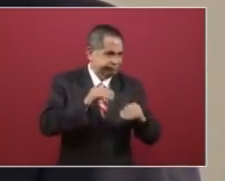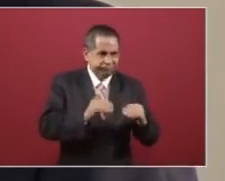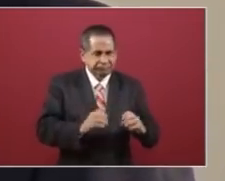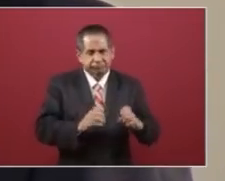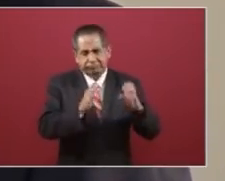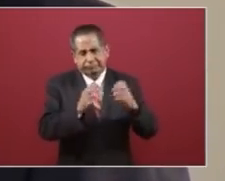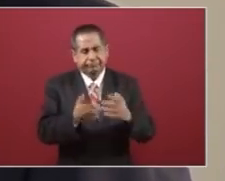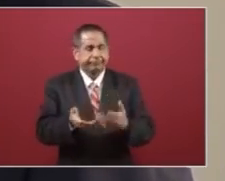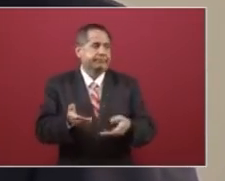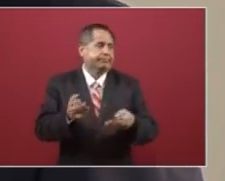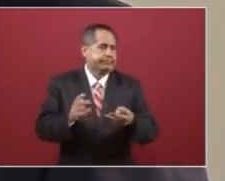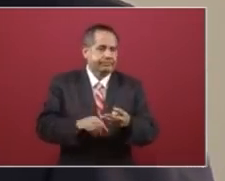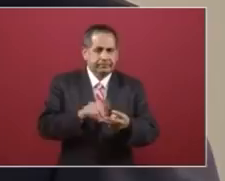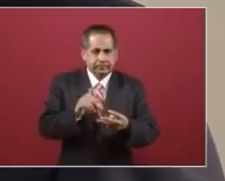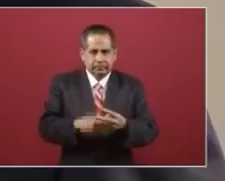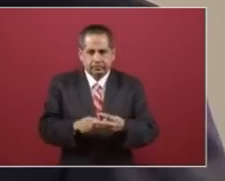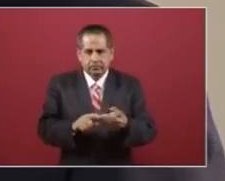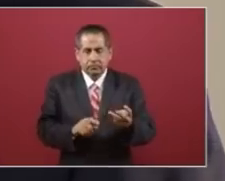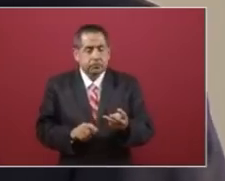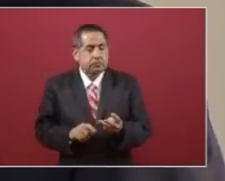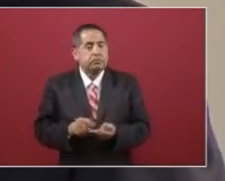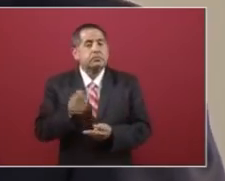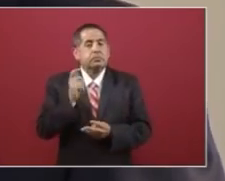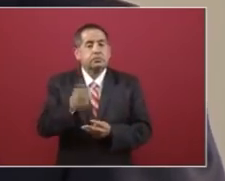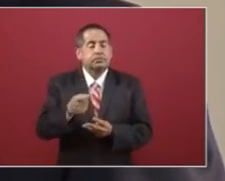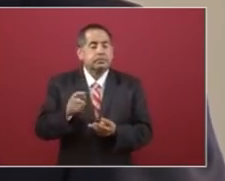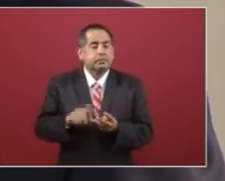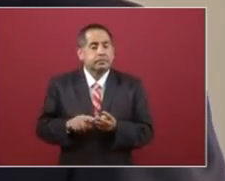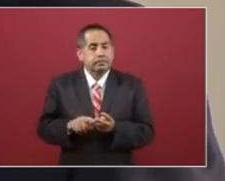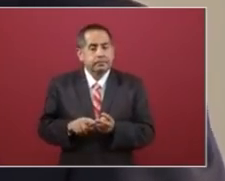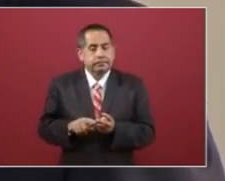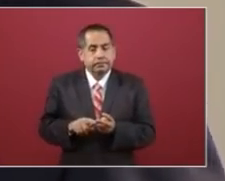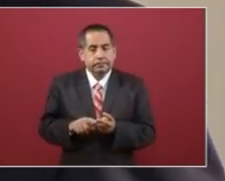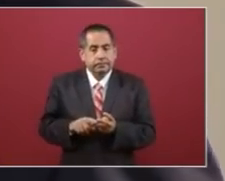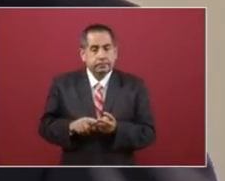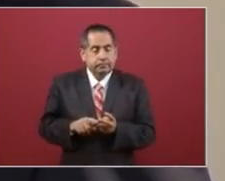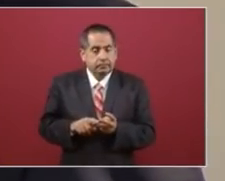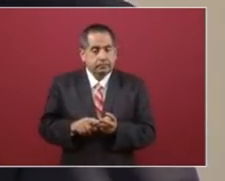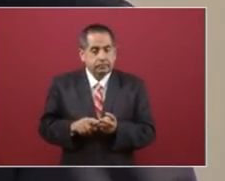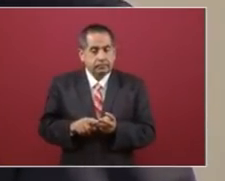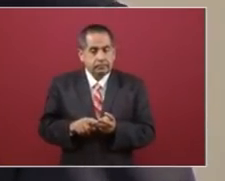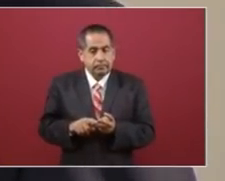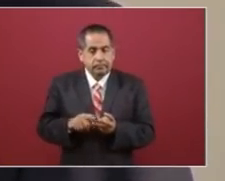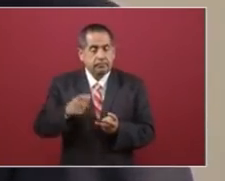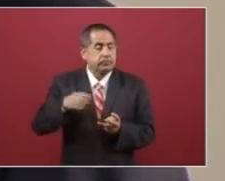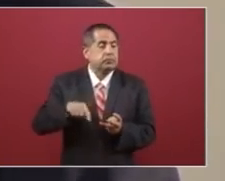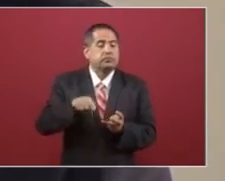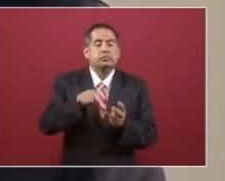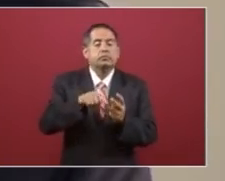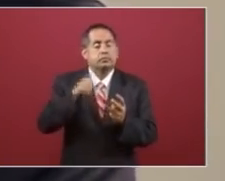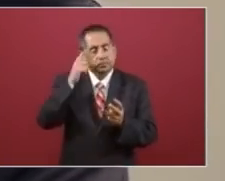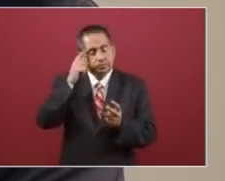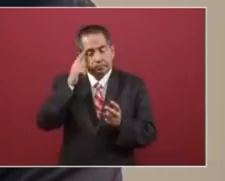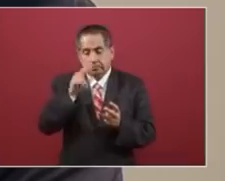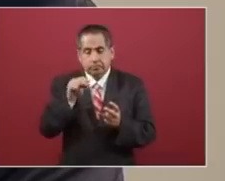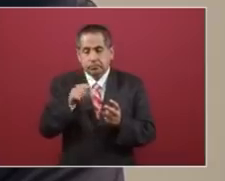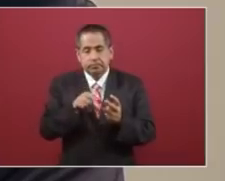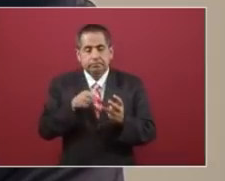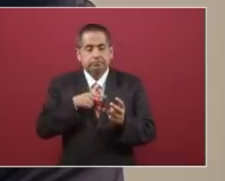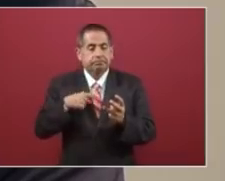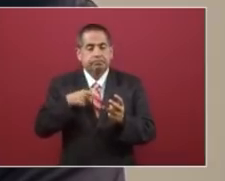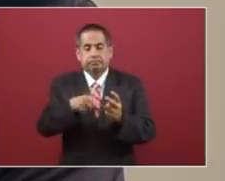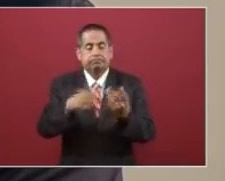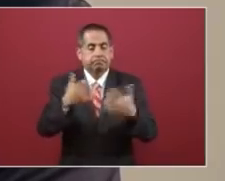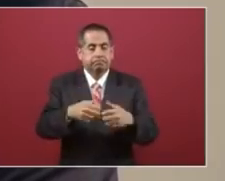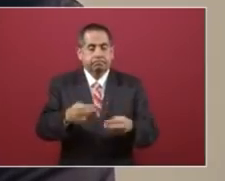económica y sobre todo qué no sean empresas